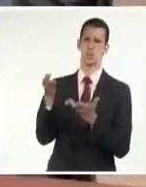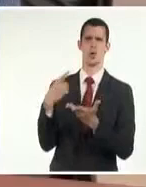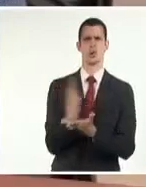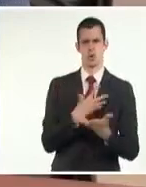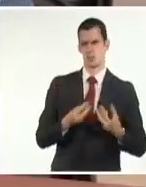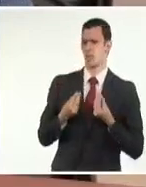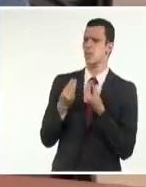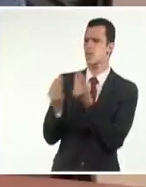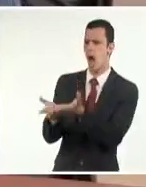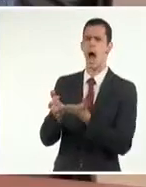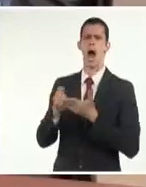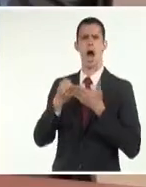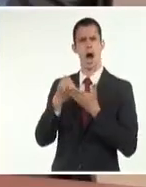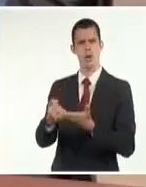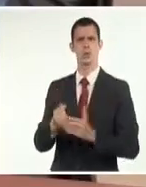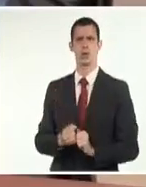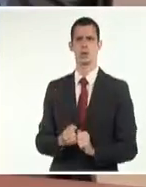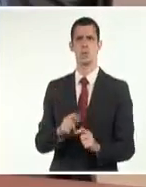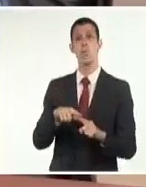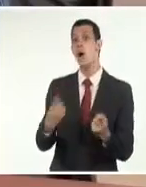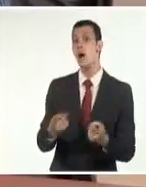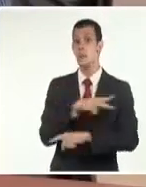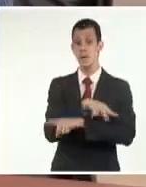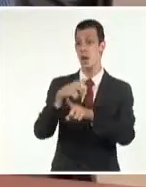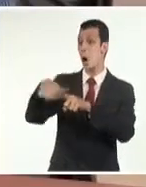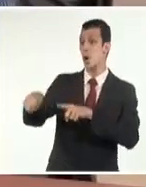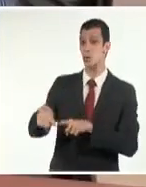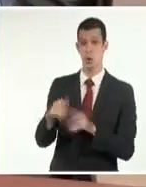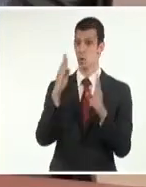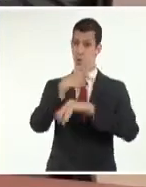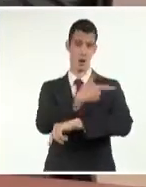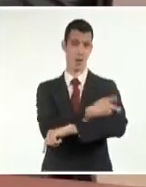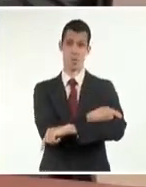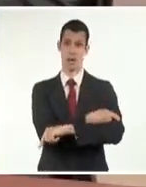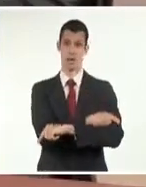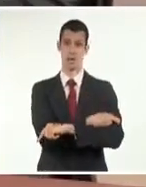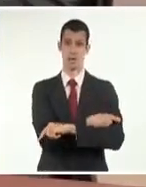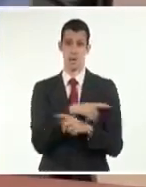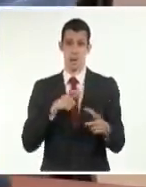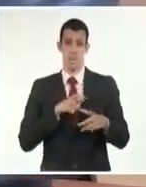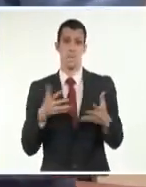una incertidumbre tremenda con lo que ha provocado